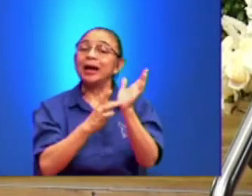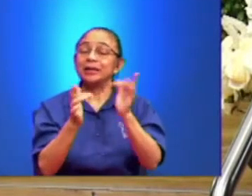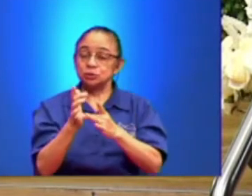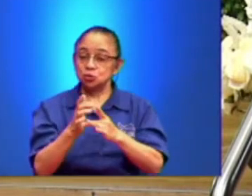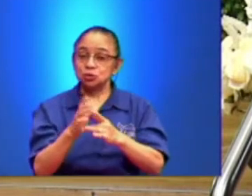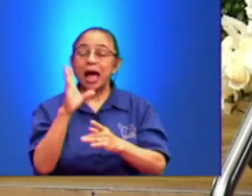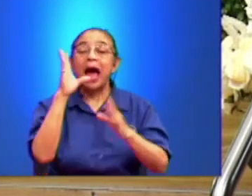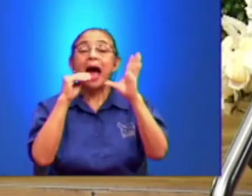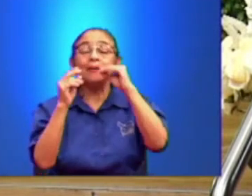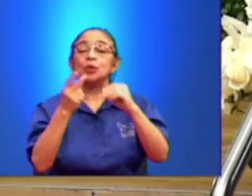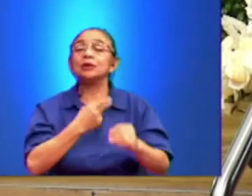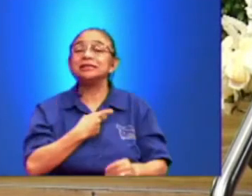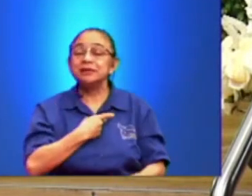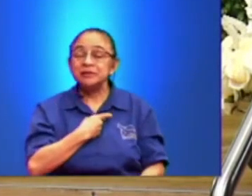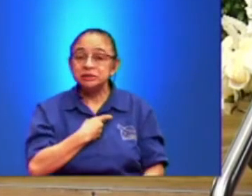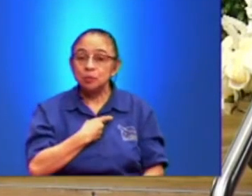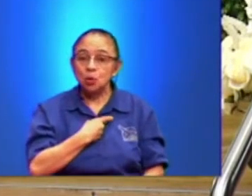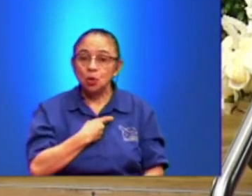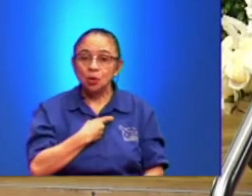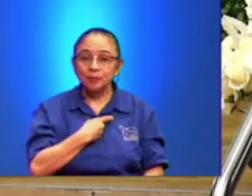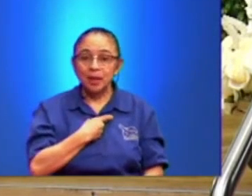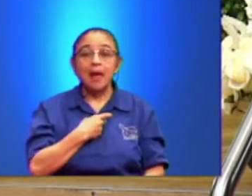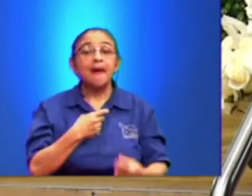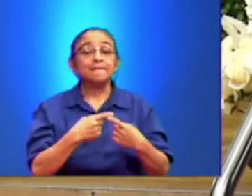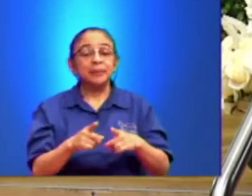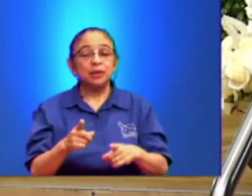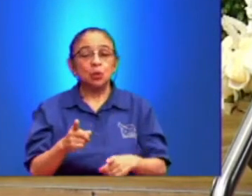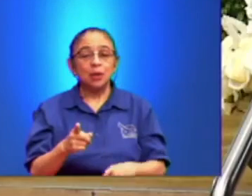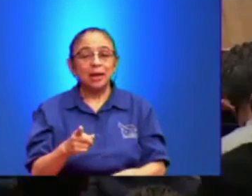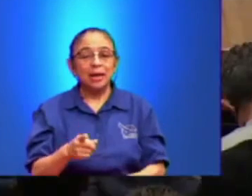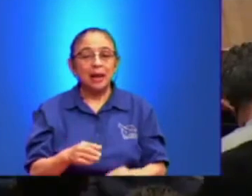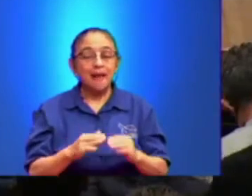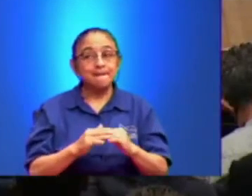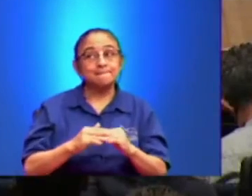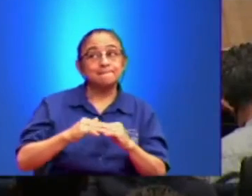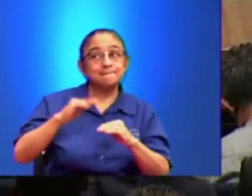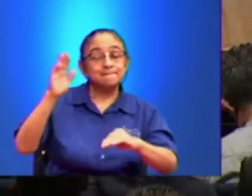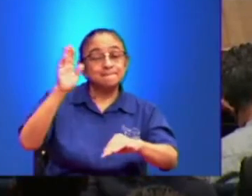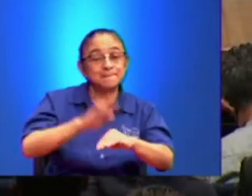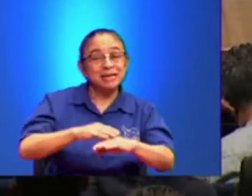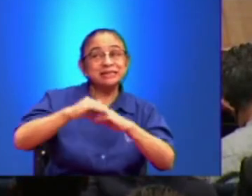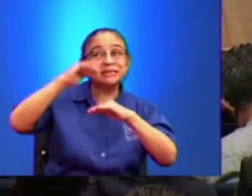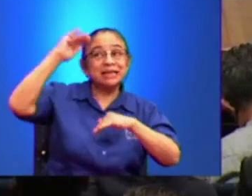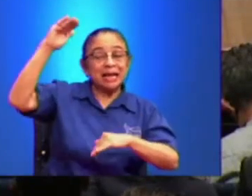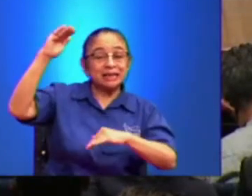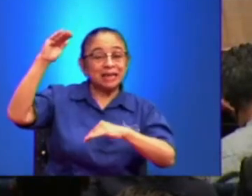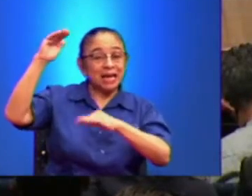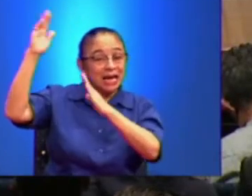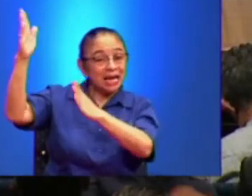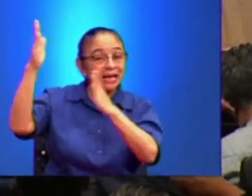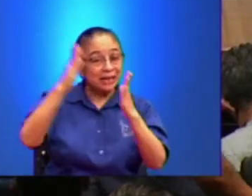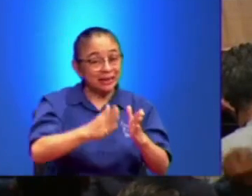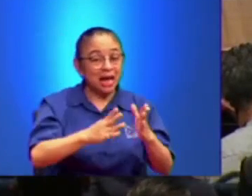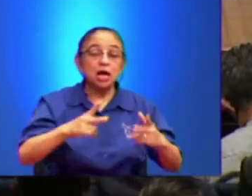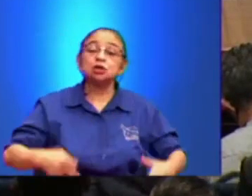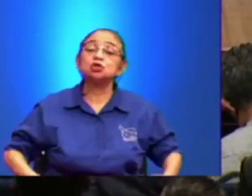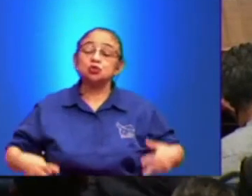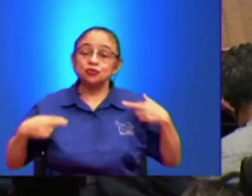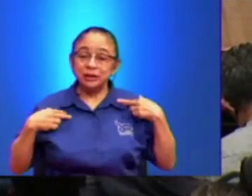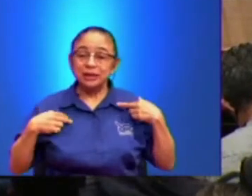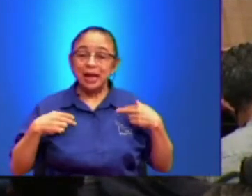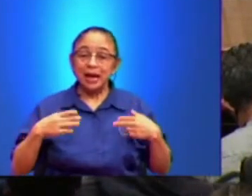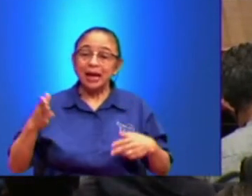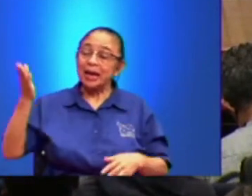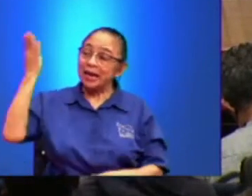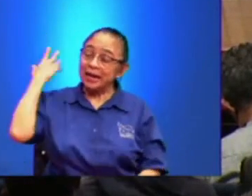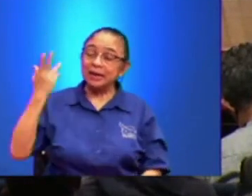entonces el máximo maestro el ver el personaje el que estaba dispuesto a poner su vida era nuestro